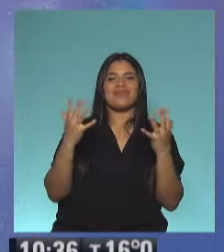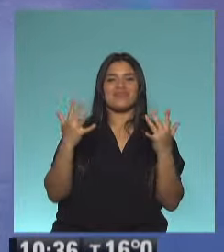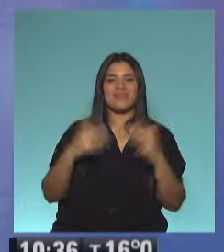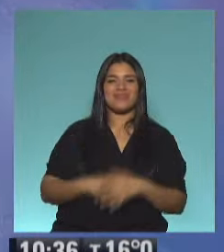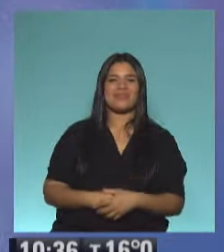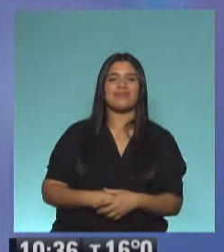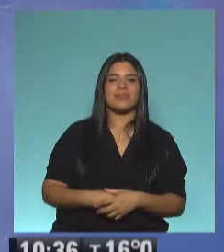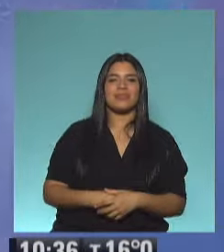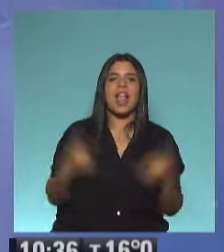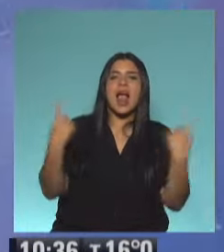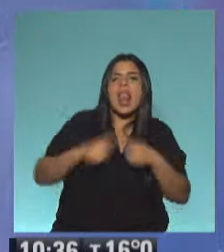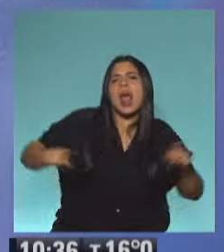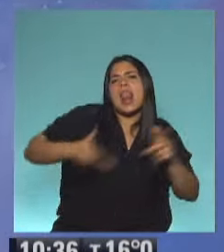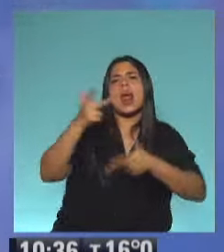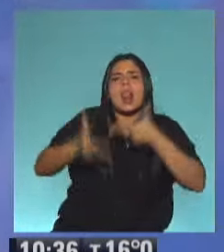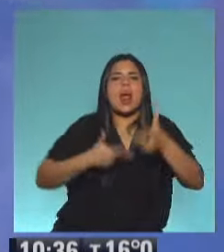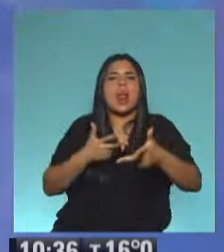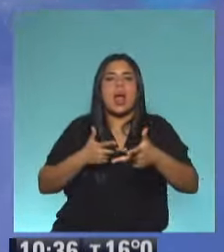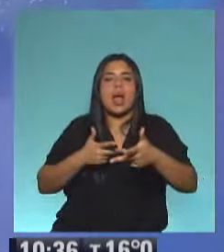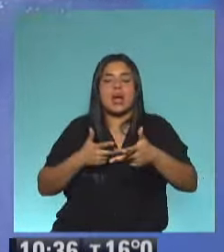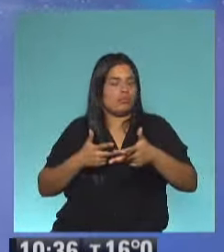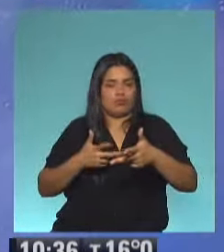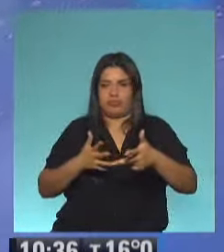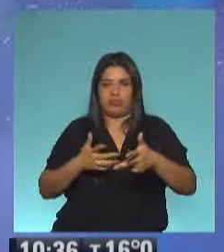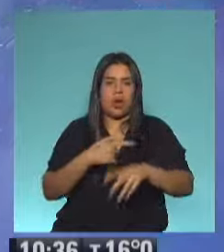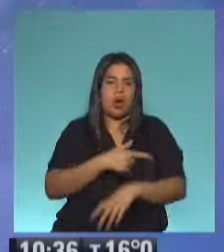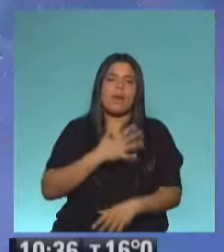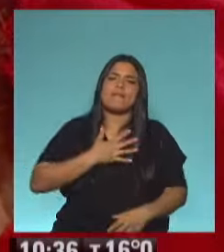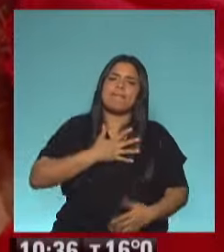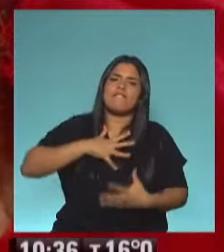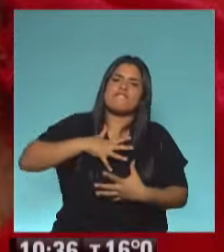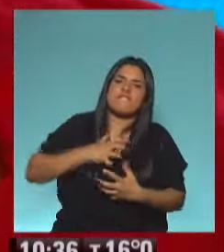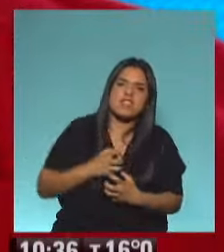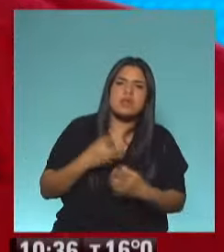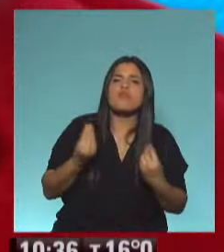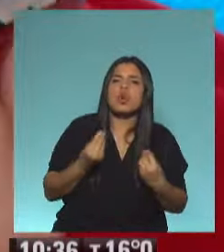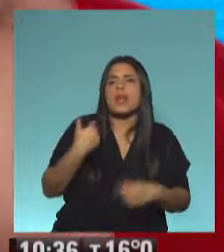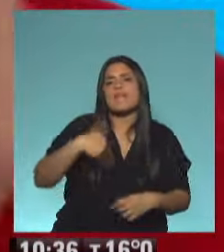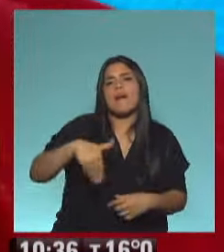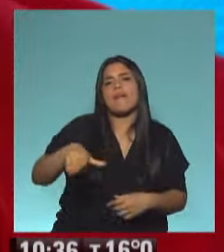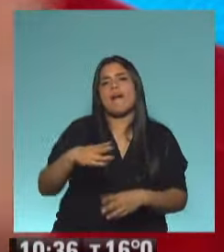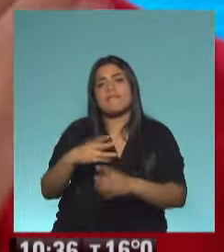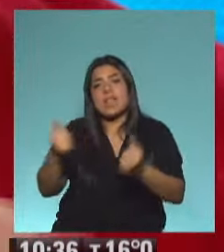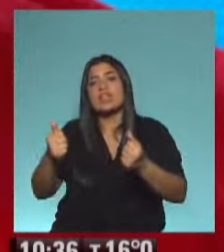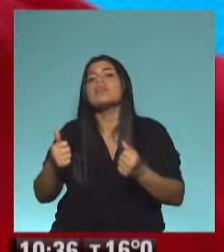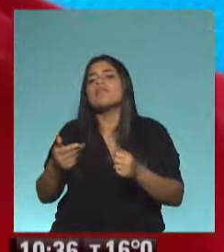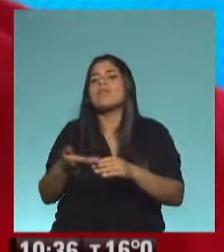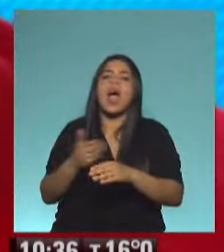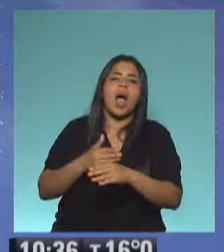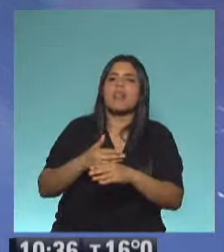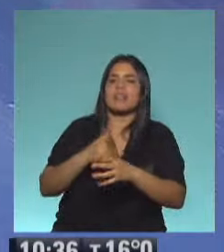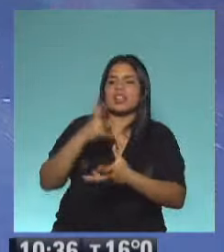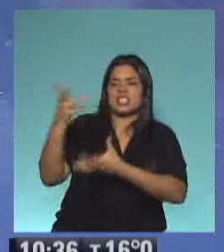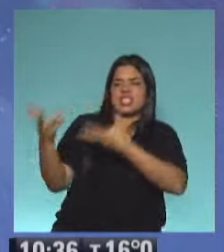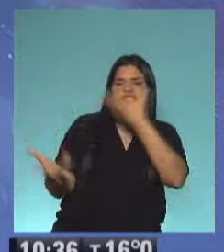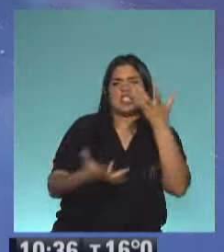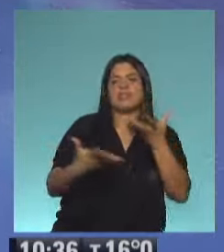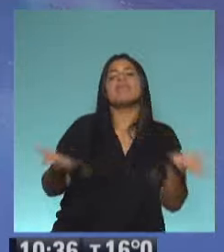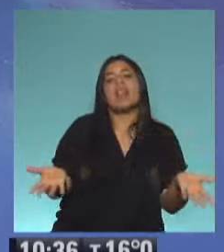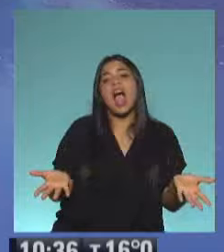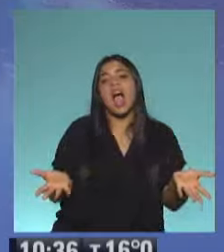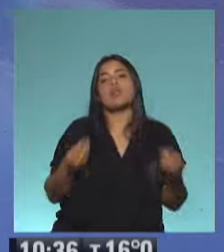Fiesta de la quebrada carnaval. Ay, se puso mal. Pues se puso mal porque lo queman, sí, al final. No, porque no. Sí, porque ahí viste que en el mundo de decía que termina